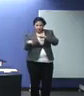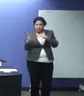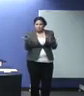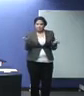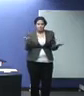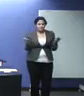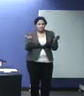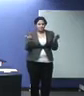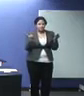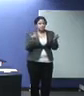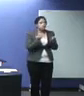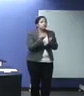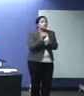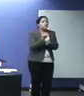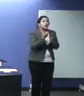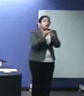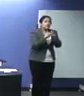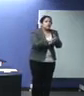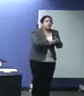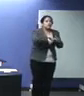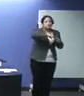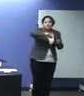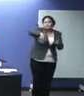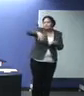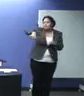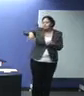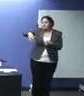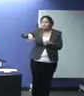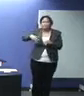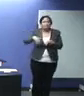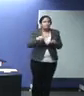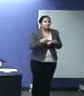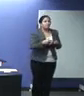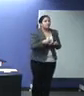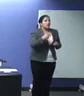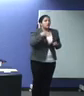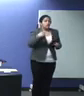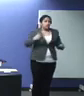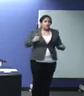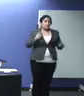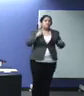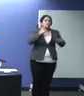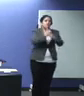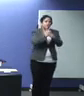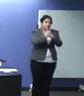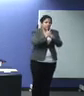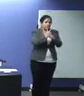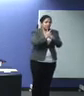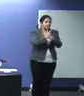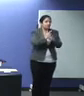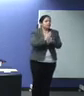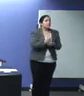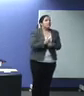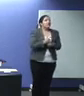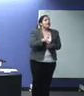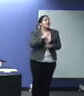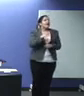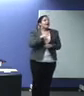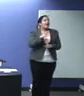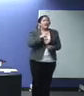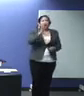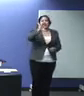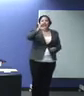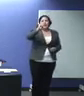buscar cuáles son las definiciones de la discapacidad, y la primera que yo me encuentro es la que propone la CIP, que es la